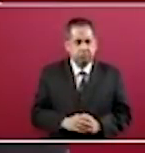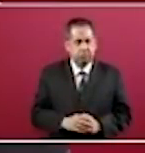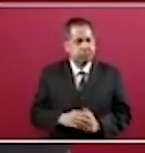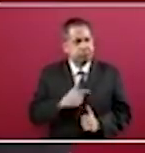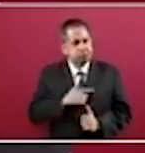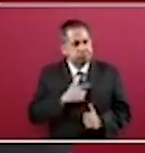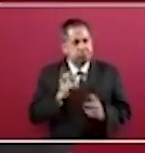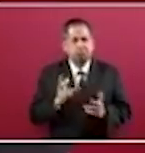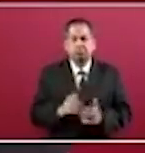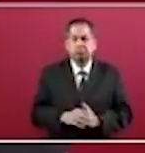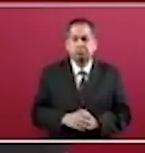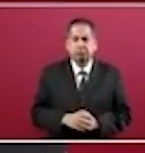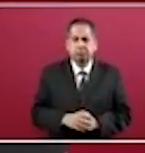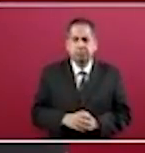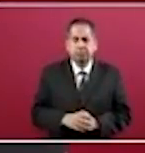de que